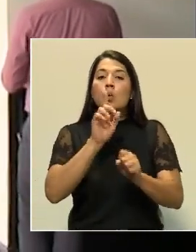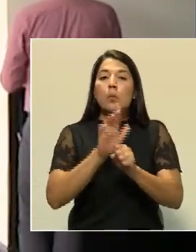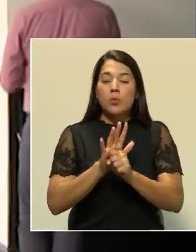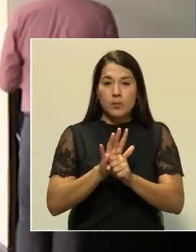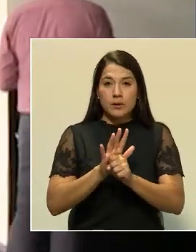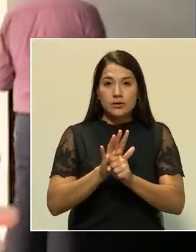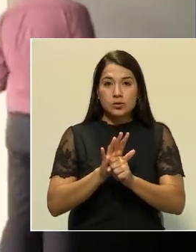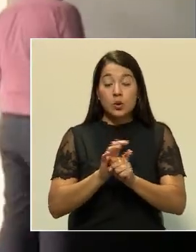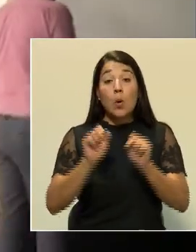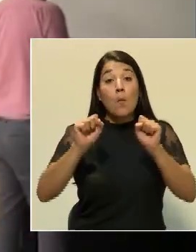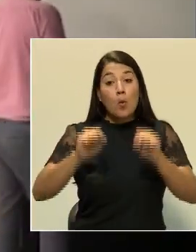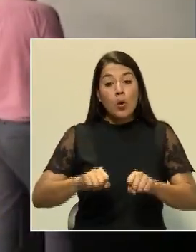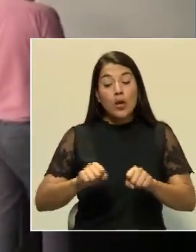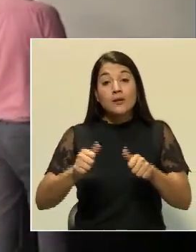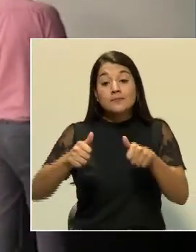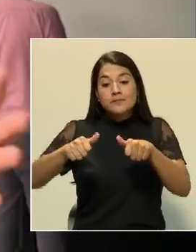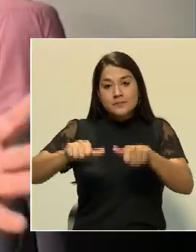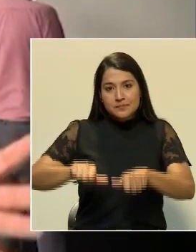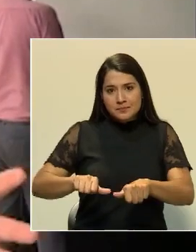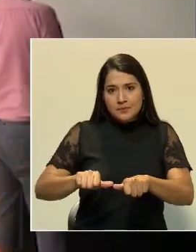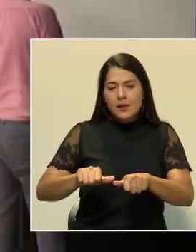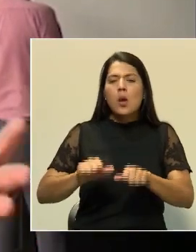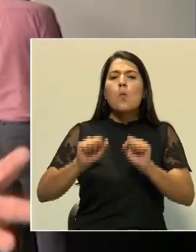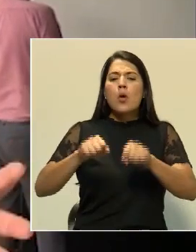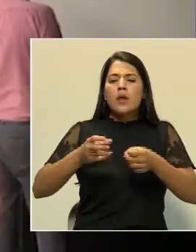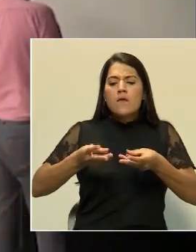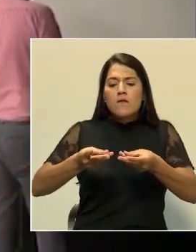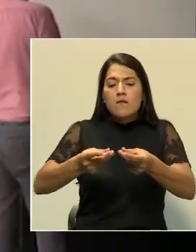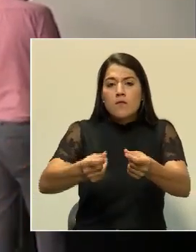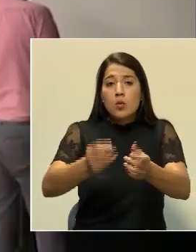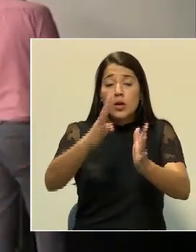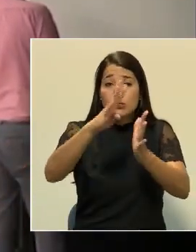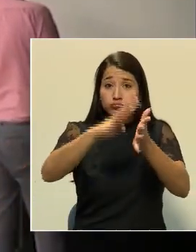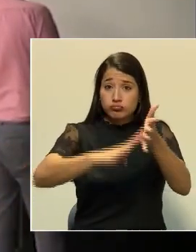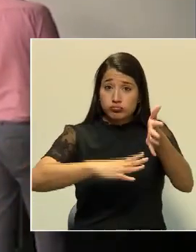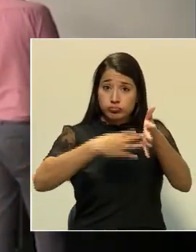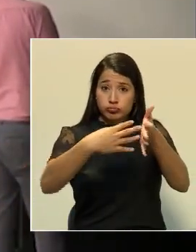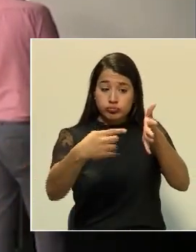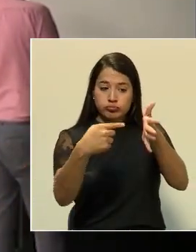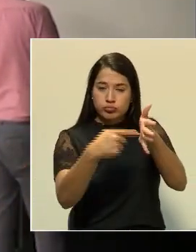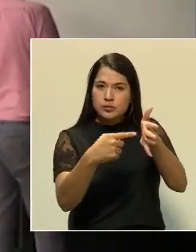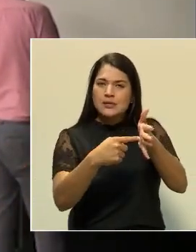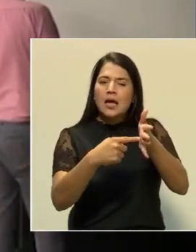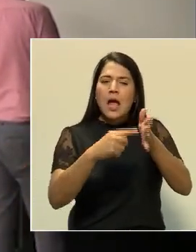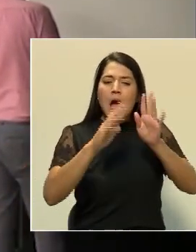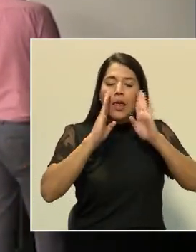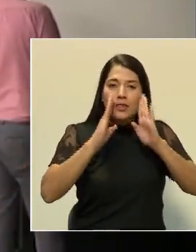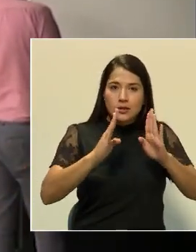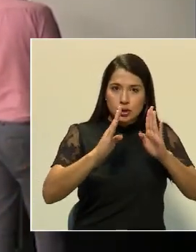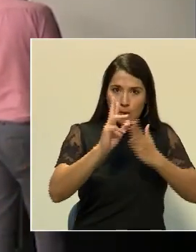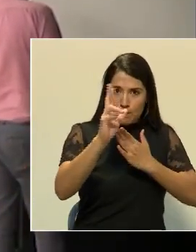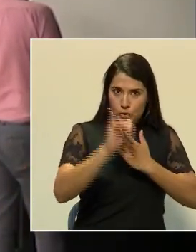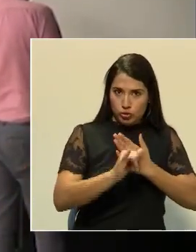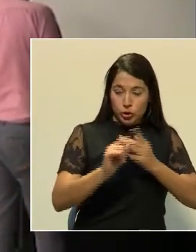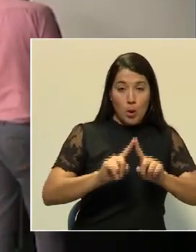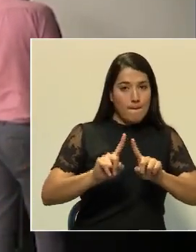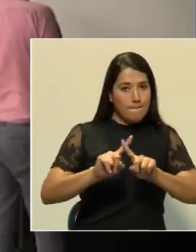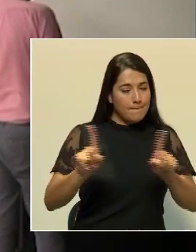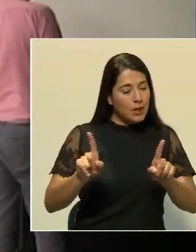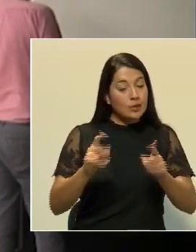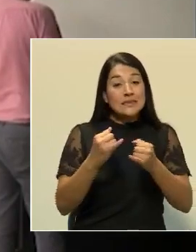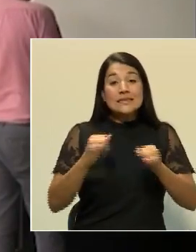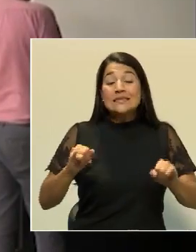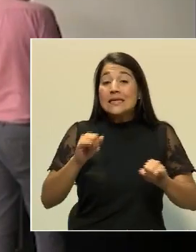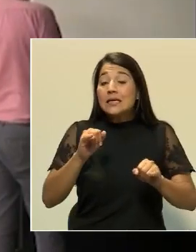compromiso es coincidir, facilitar una agenda para el trámite, pero sin el compromiso de votar los